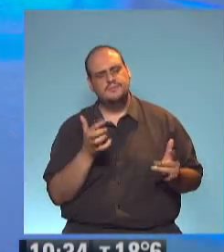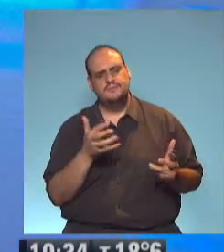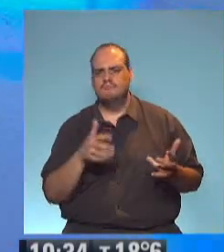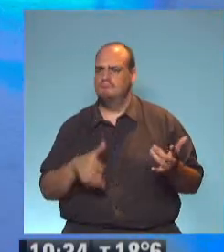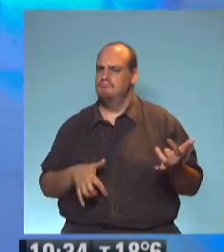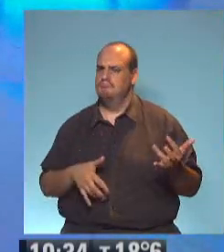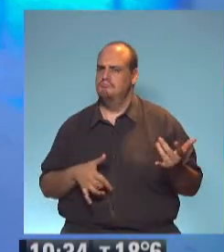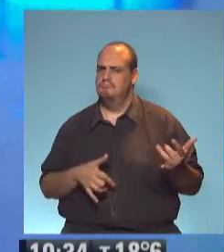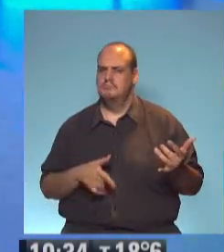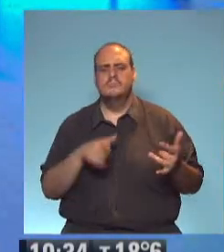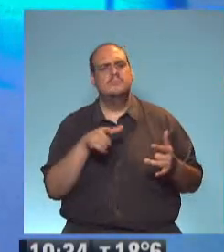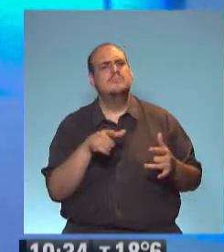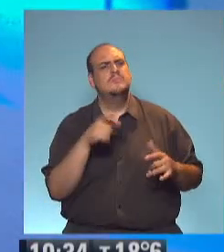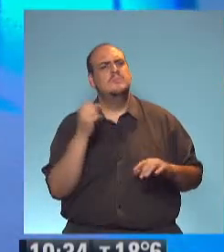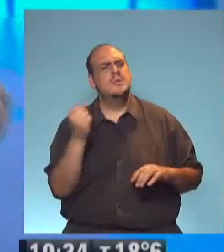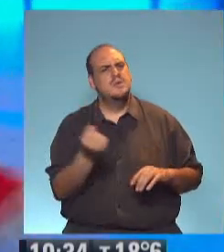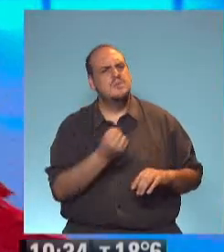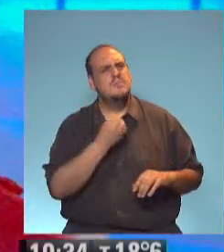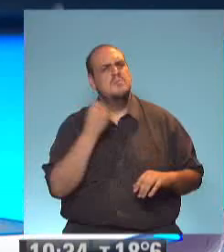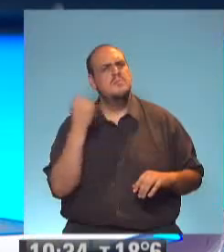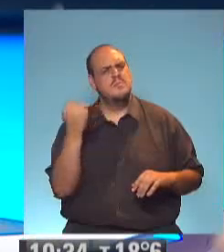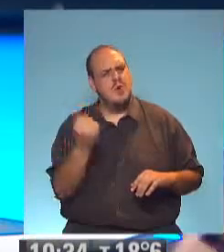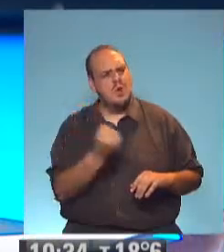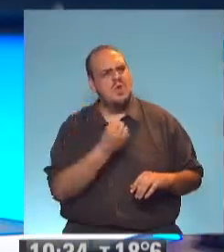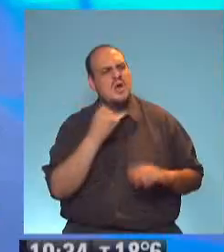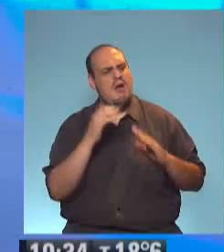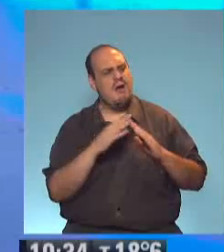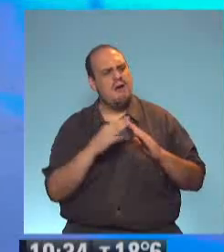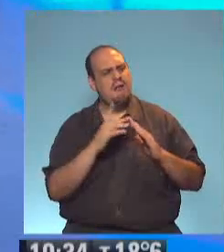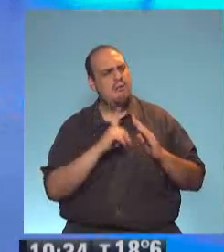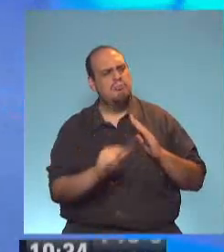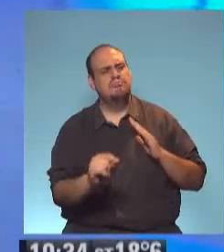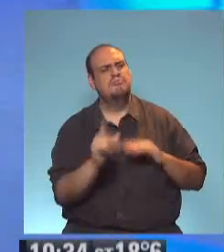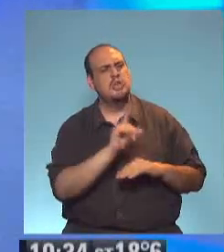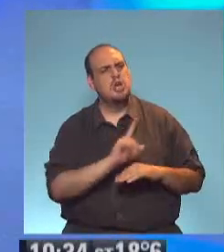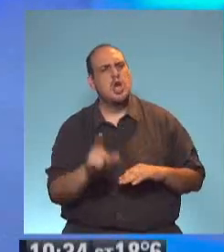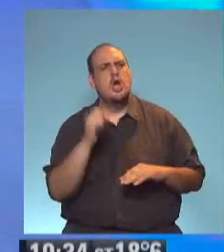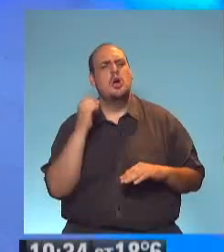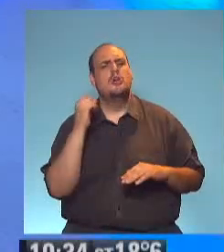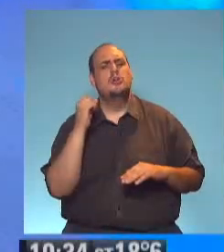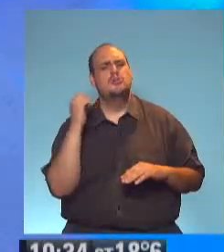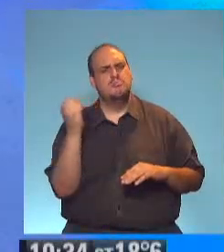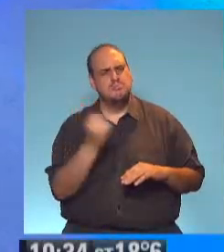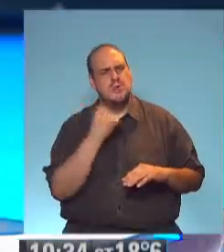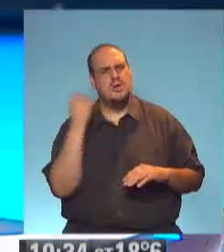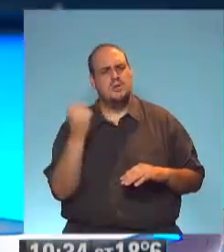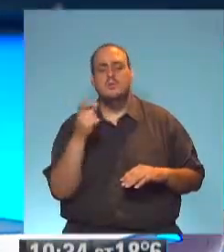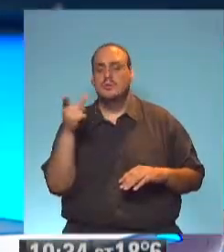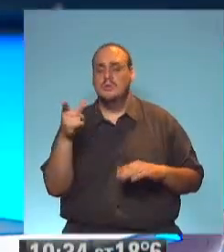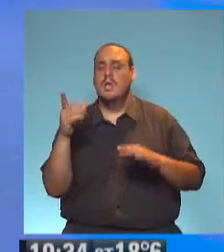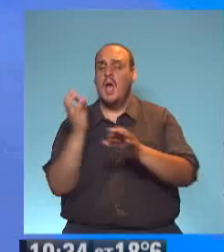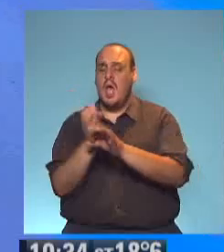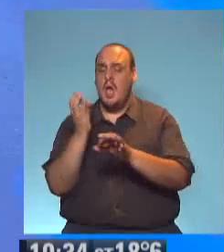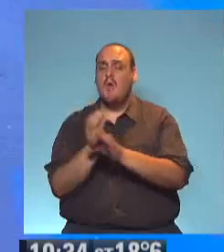Es importante no salir, aunque a la escuela quieras ir.